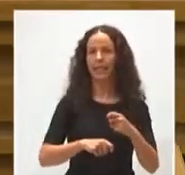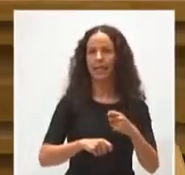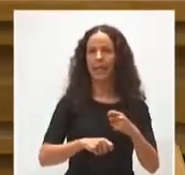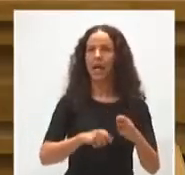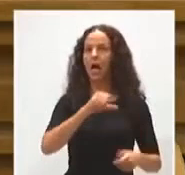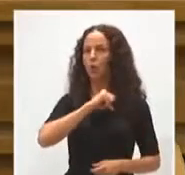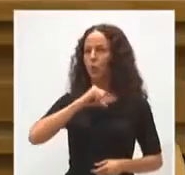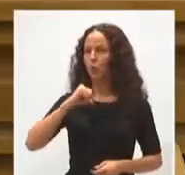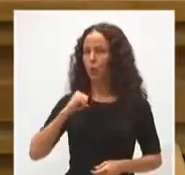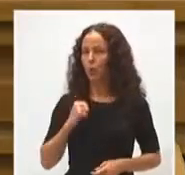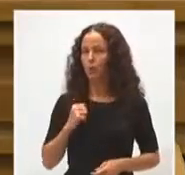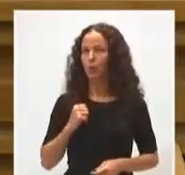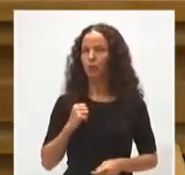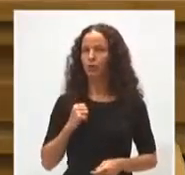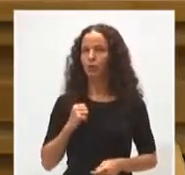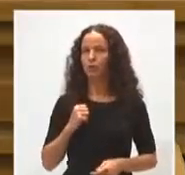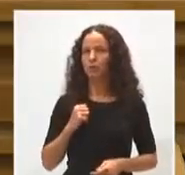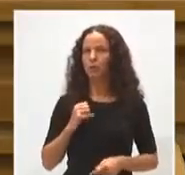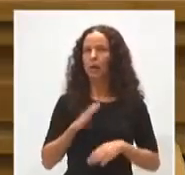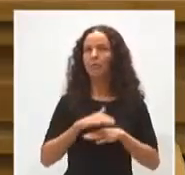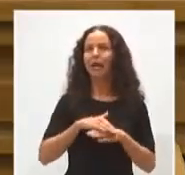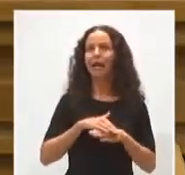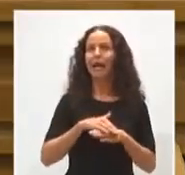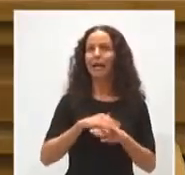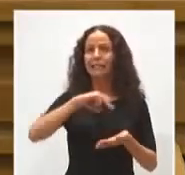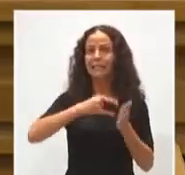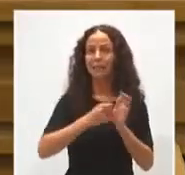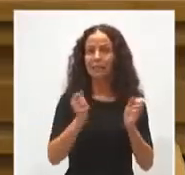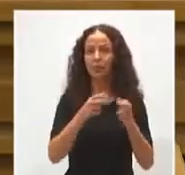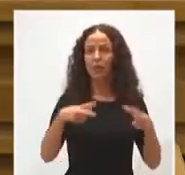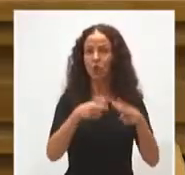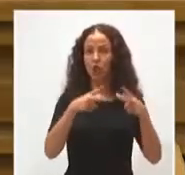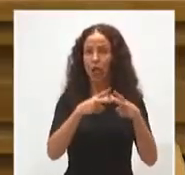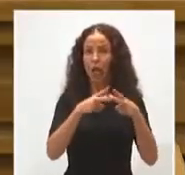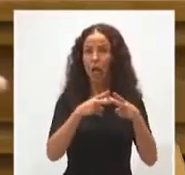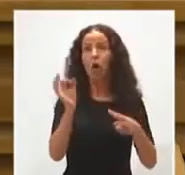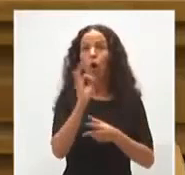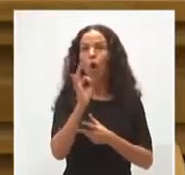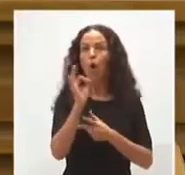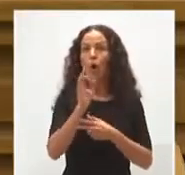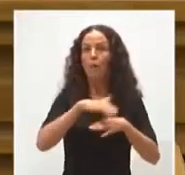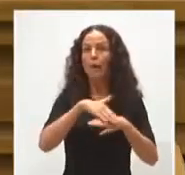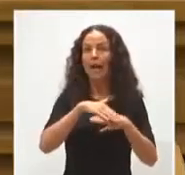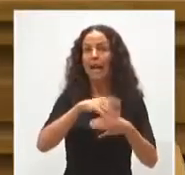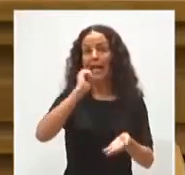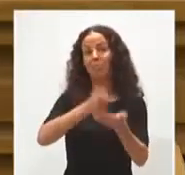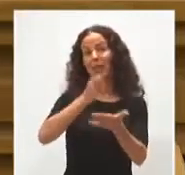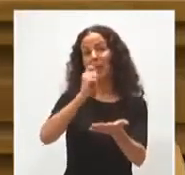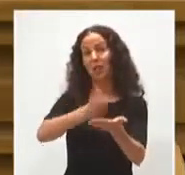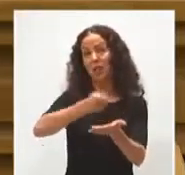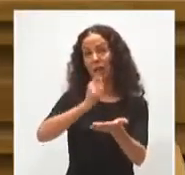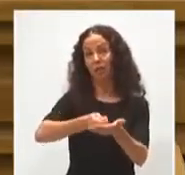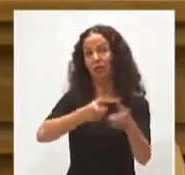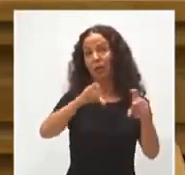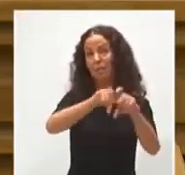autónomos para los sistemas de seguridad social y ya no digamos para tener que poner indemnización por parte de